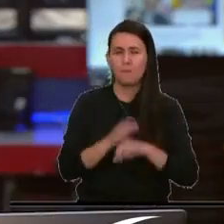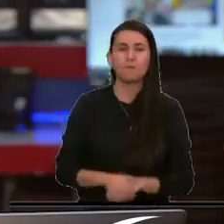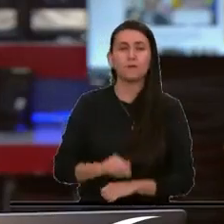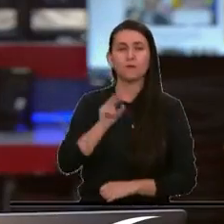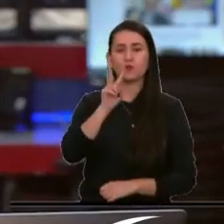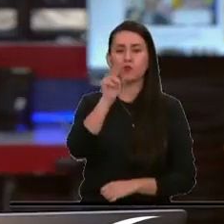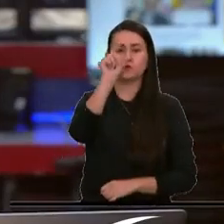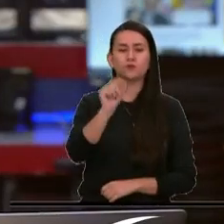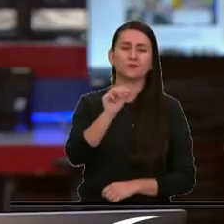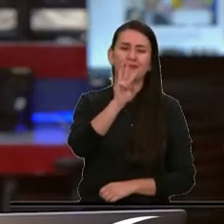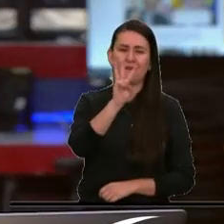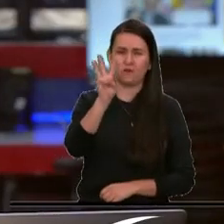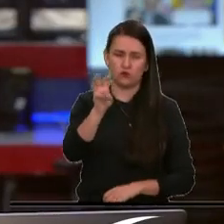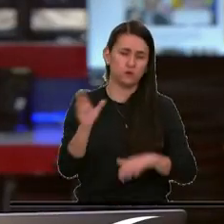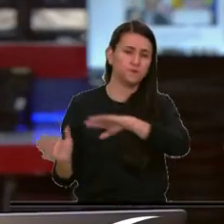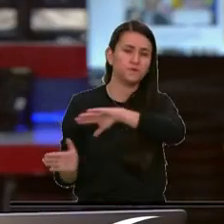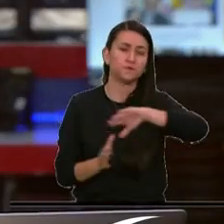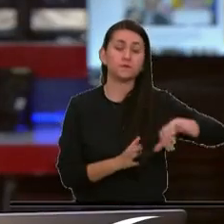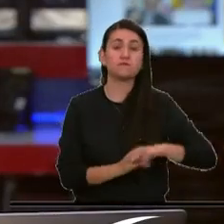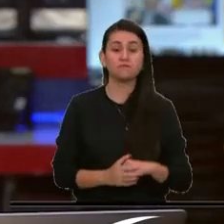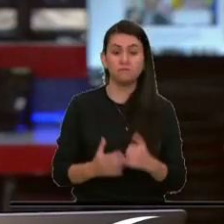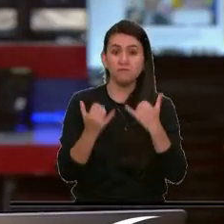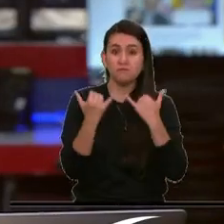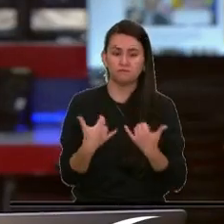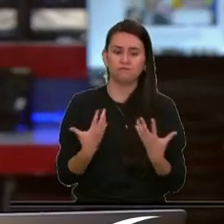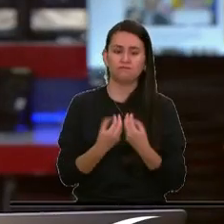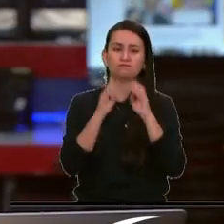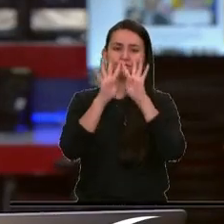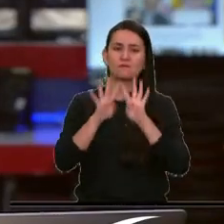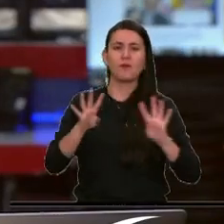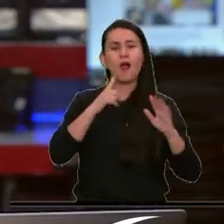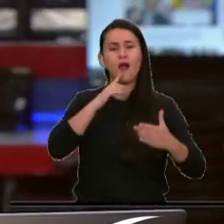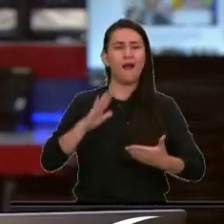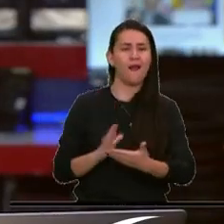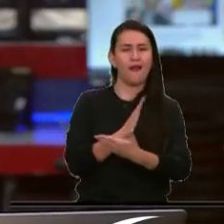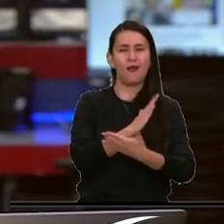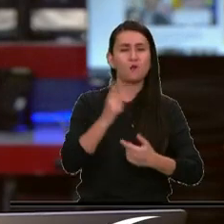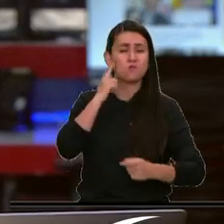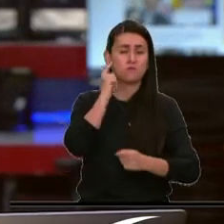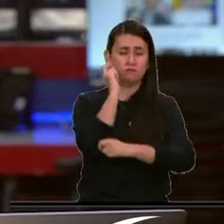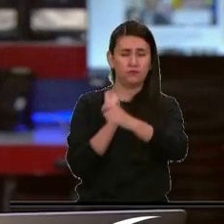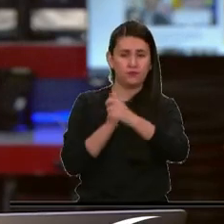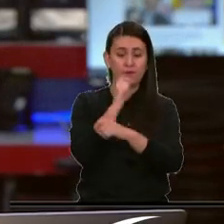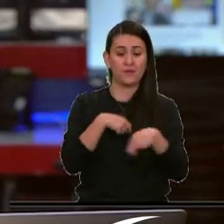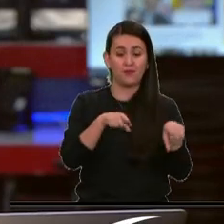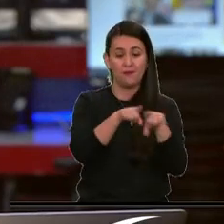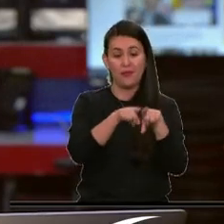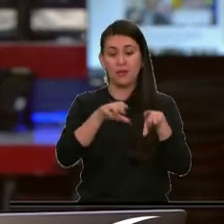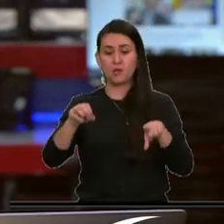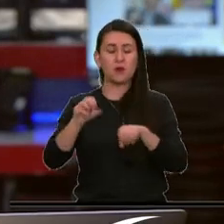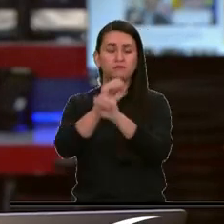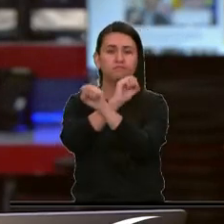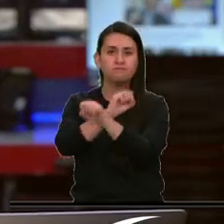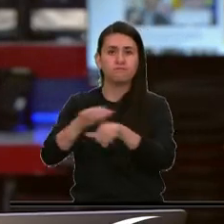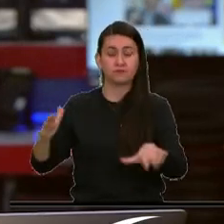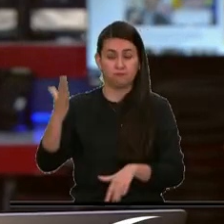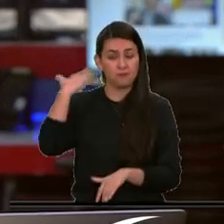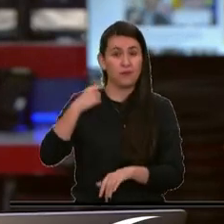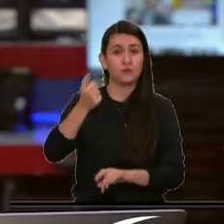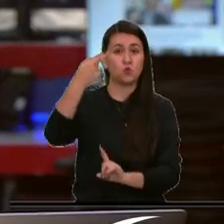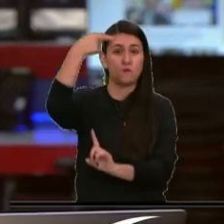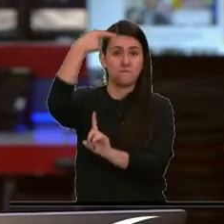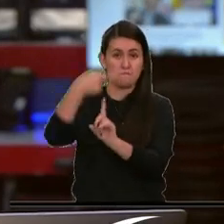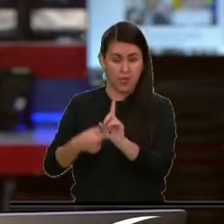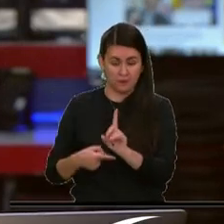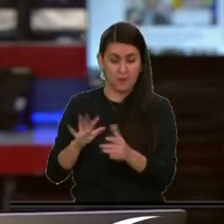Un drama vive la familia de uno de los coristas del grupo musical Guayacán. El hermano del artista desapareció desde hace casi un mes y hasta